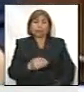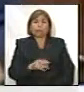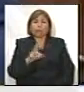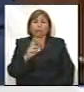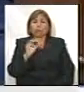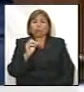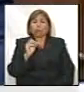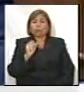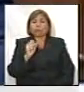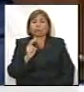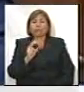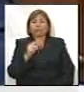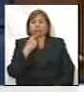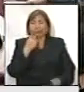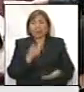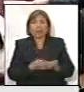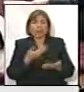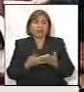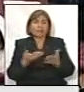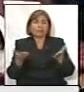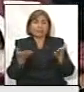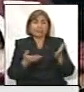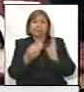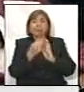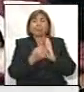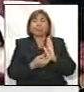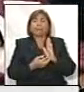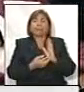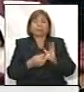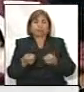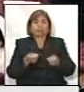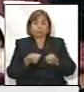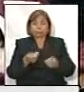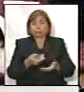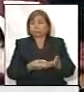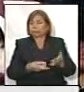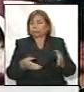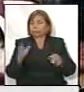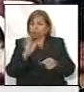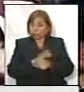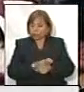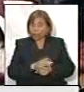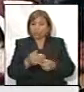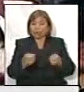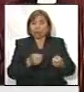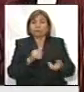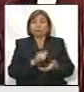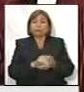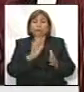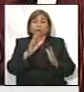Rosa Bartra, reiteró que están priorizando los proyectos de ley del Ejecutivo. Aseguró que según su